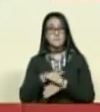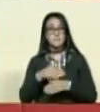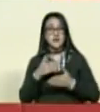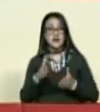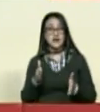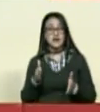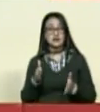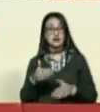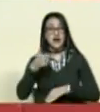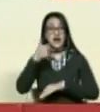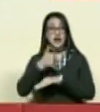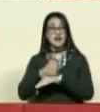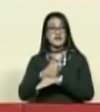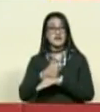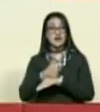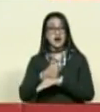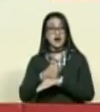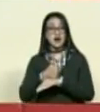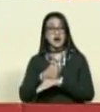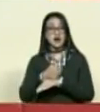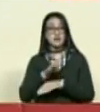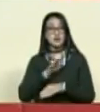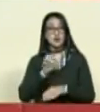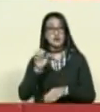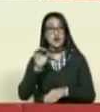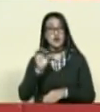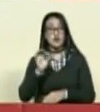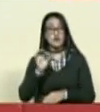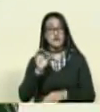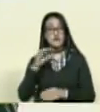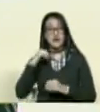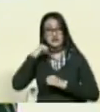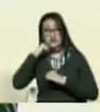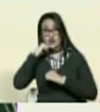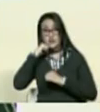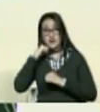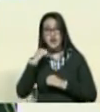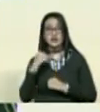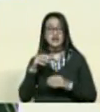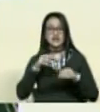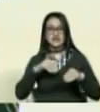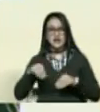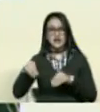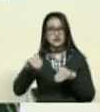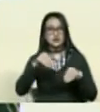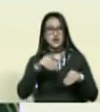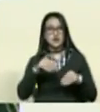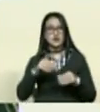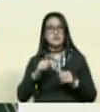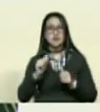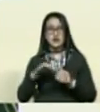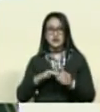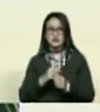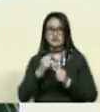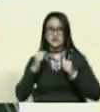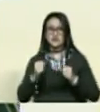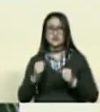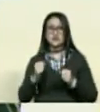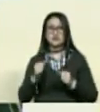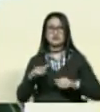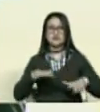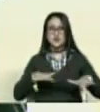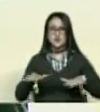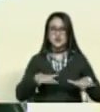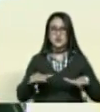ministra y jefa del territorio insular Francisco de Miranda a partir de hoy para repotenciar,